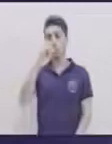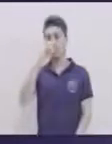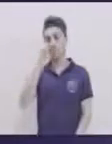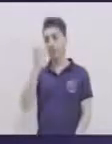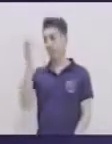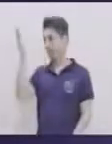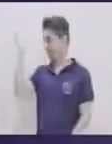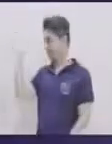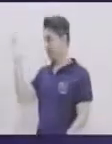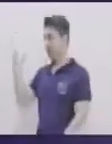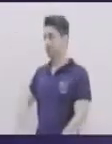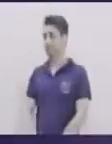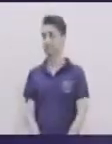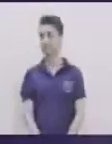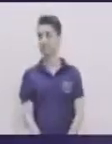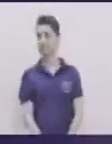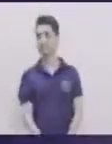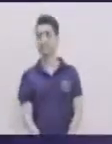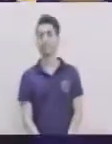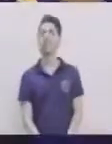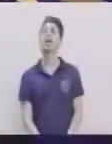Yuma.